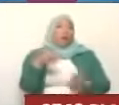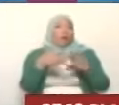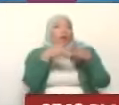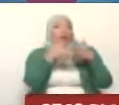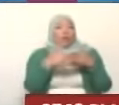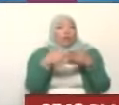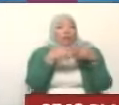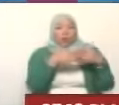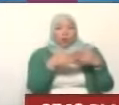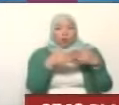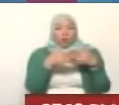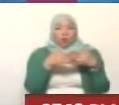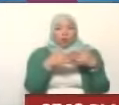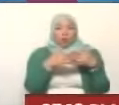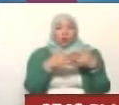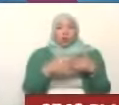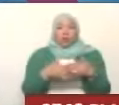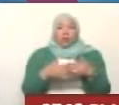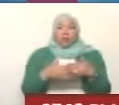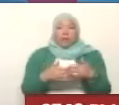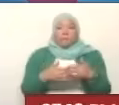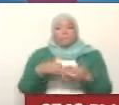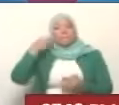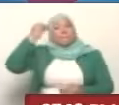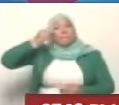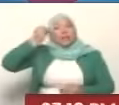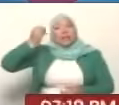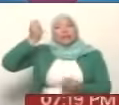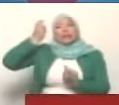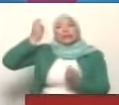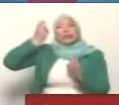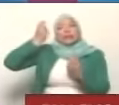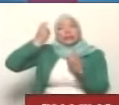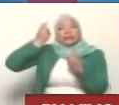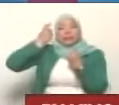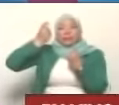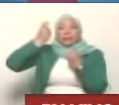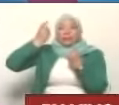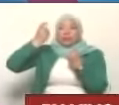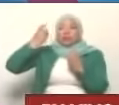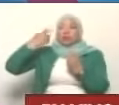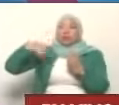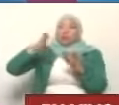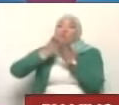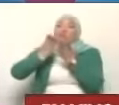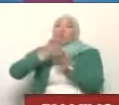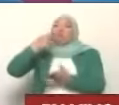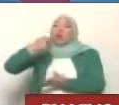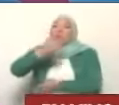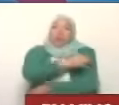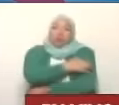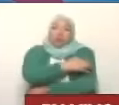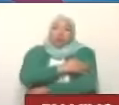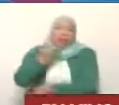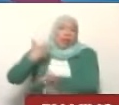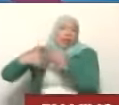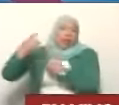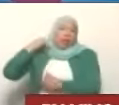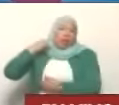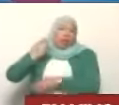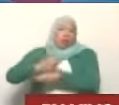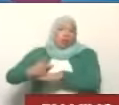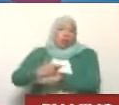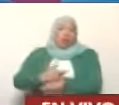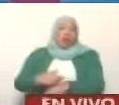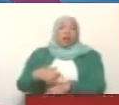norte. Un colonialismo mental de la clase política que tenía el poder